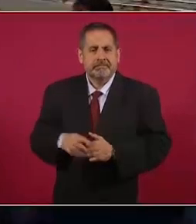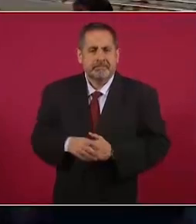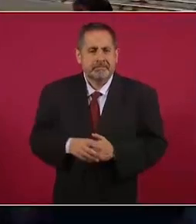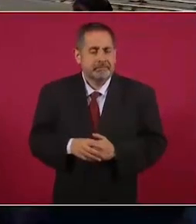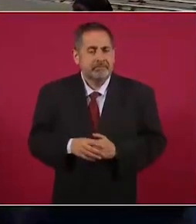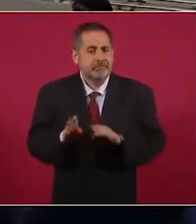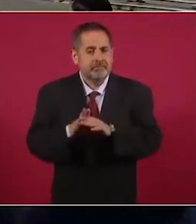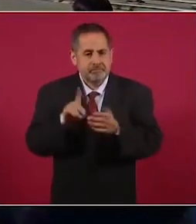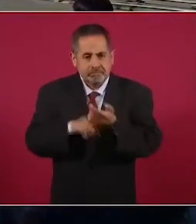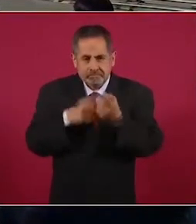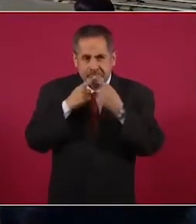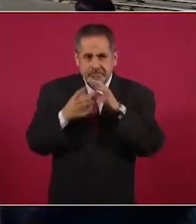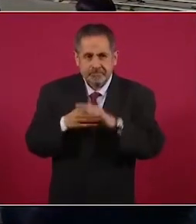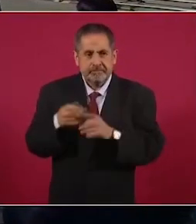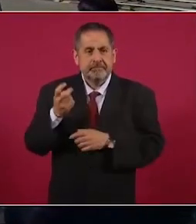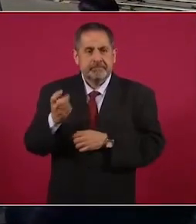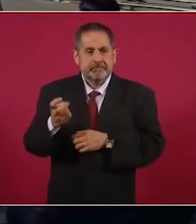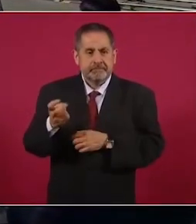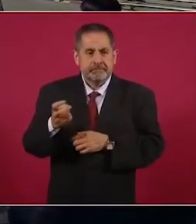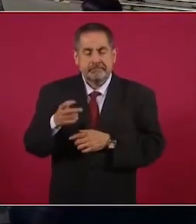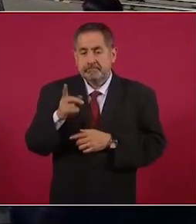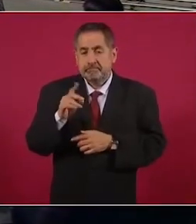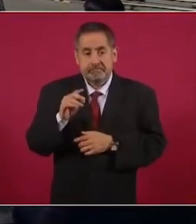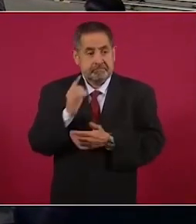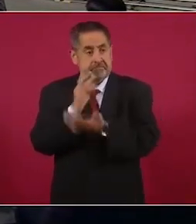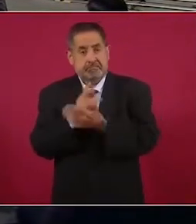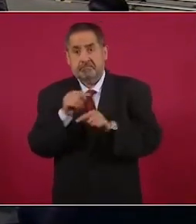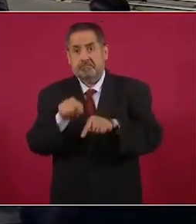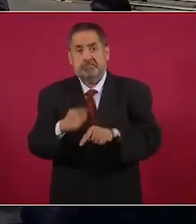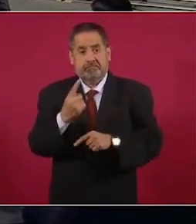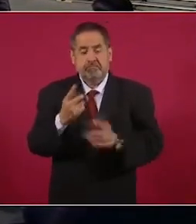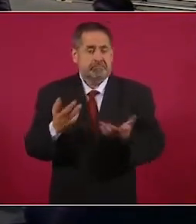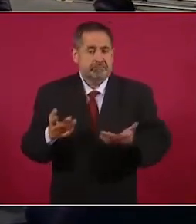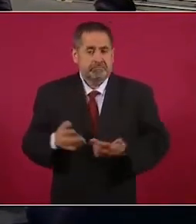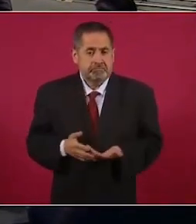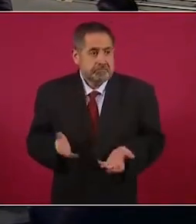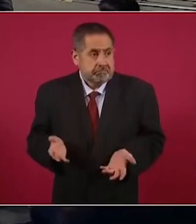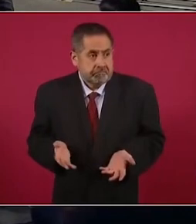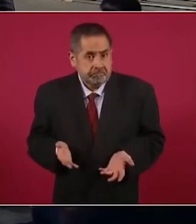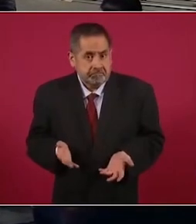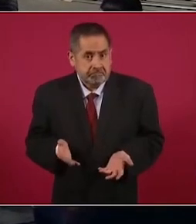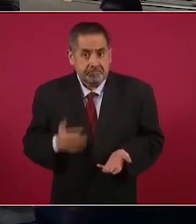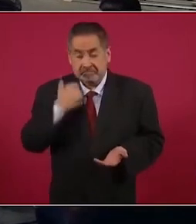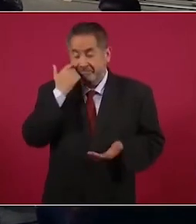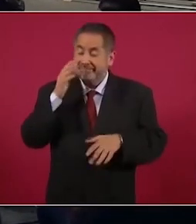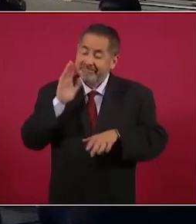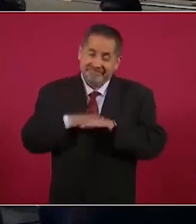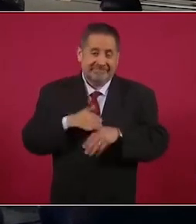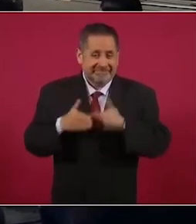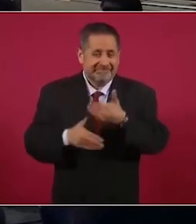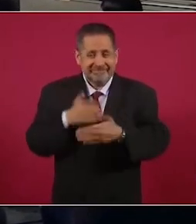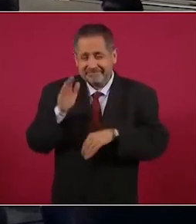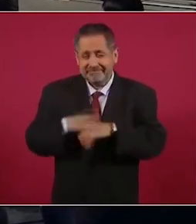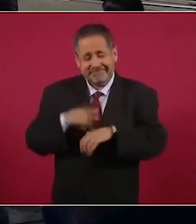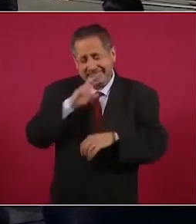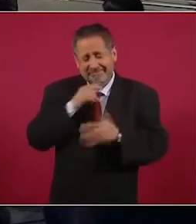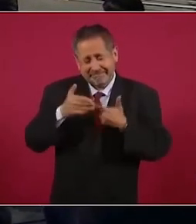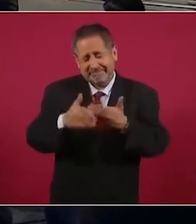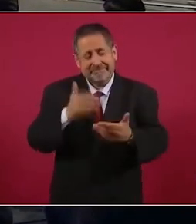Porque es lo único que se ha hecho hasta ahora. Ya quisiera yo que se avanzara